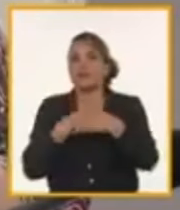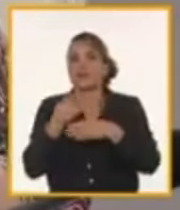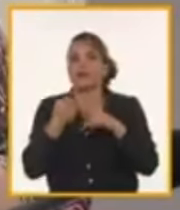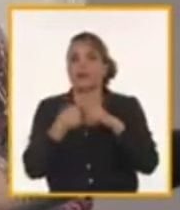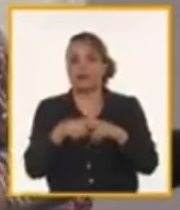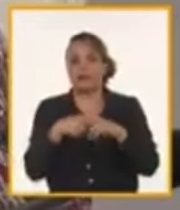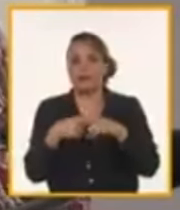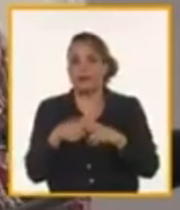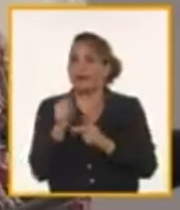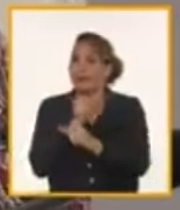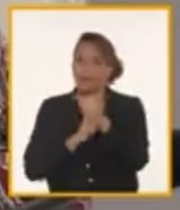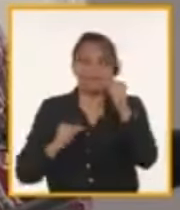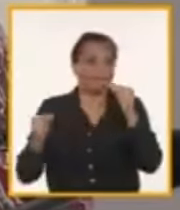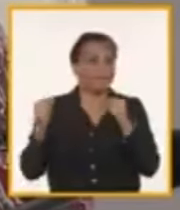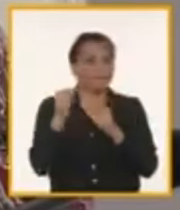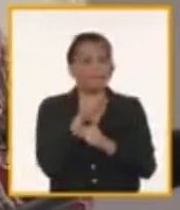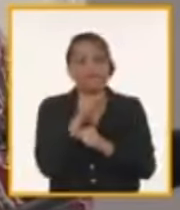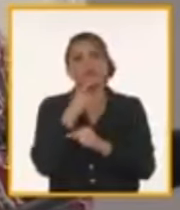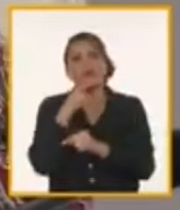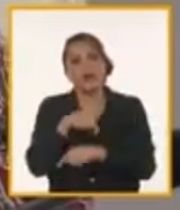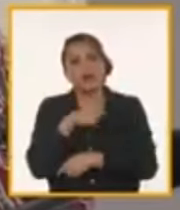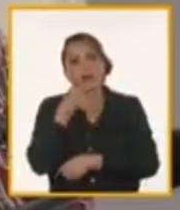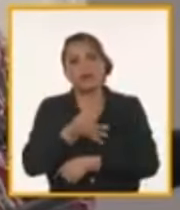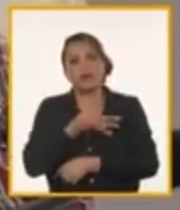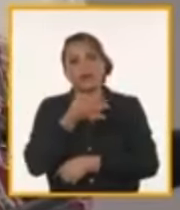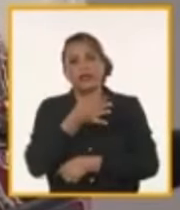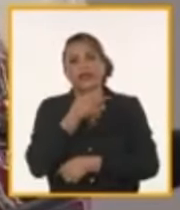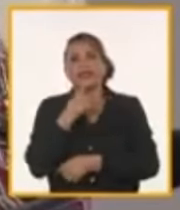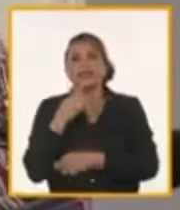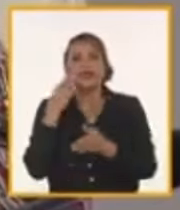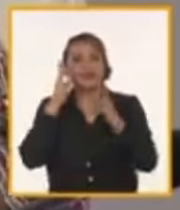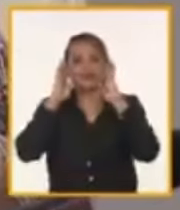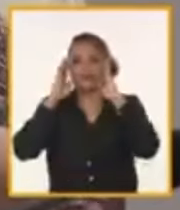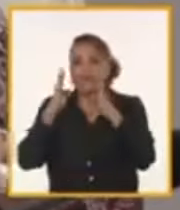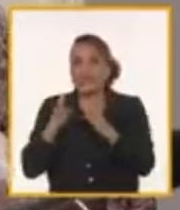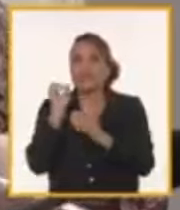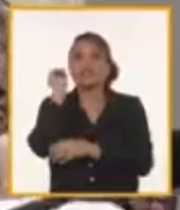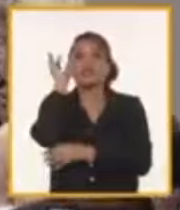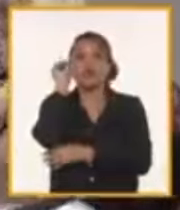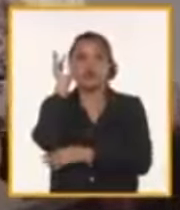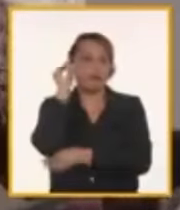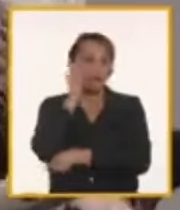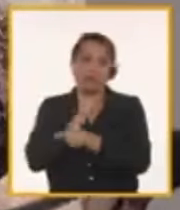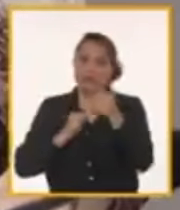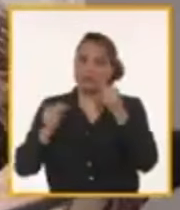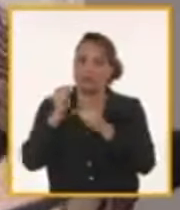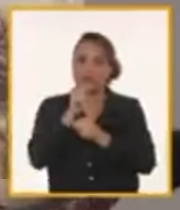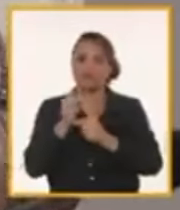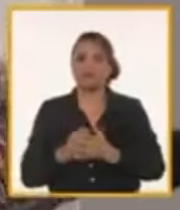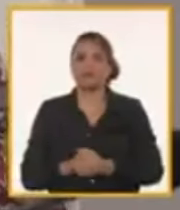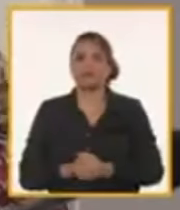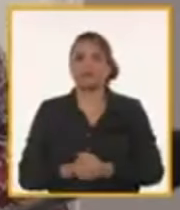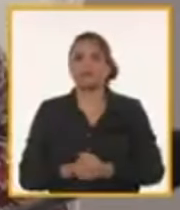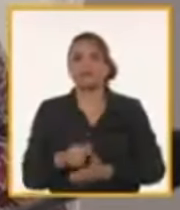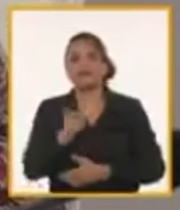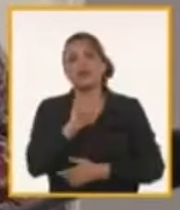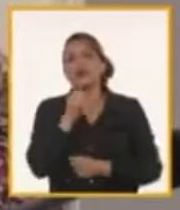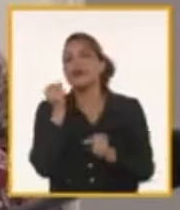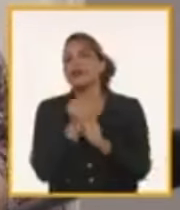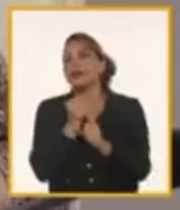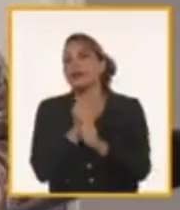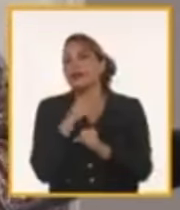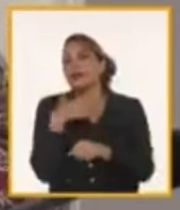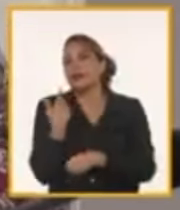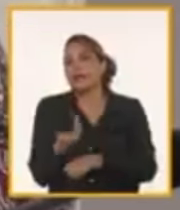elemento fundamental que que quería señalar o sea están muy dirigidos a la innovación y además estamos también buscando